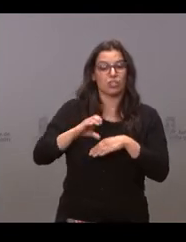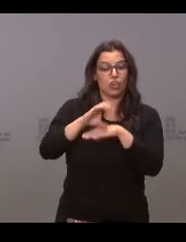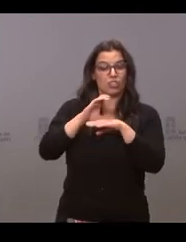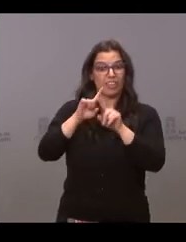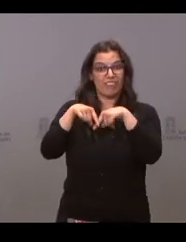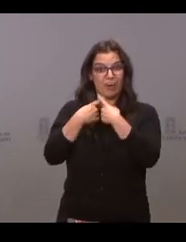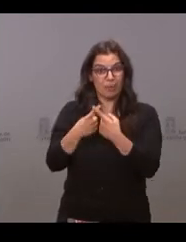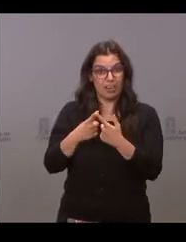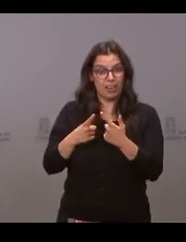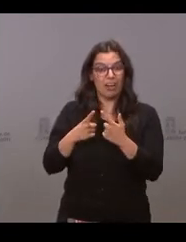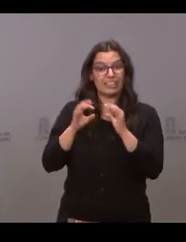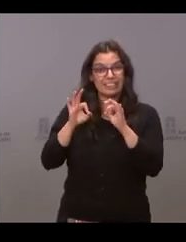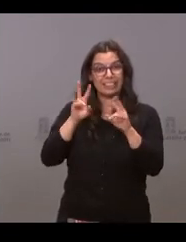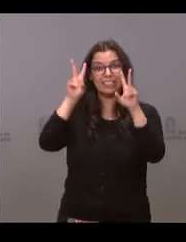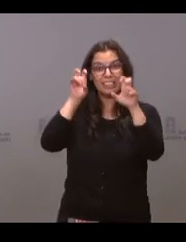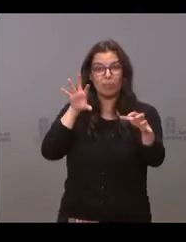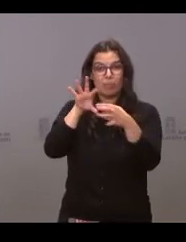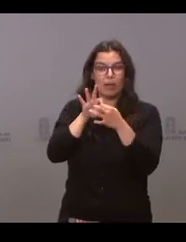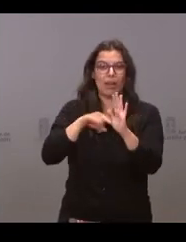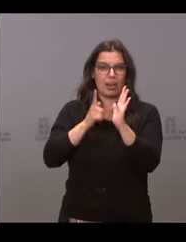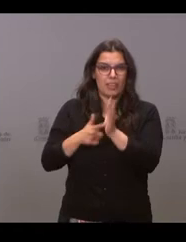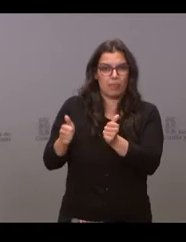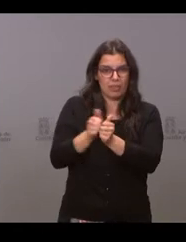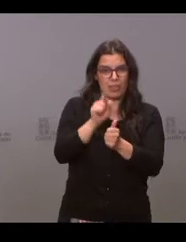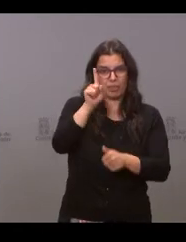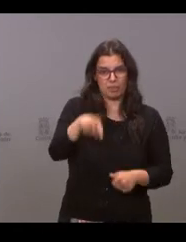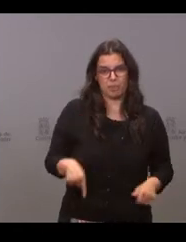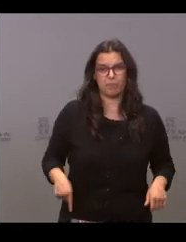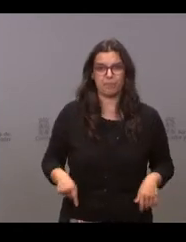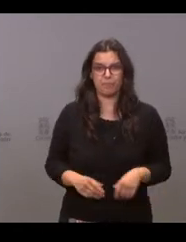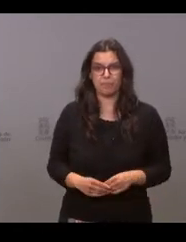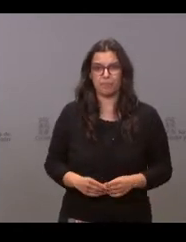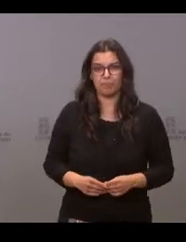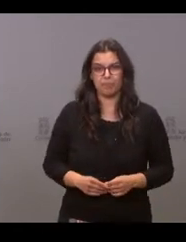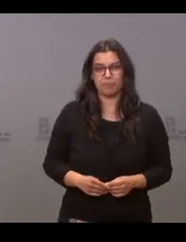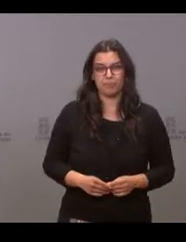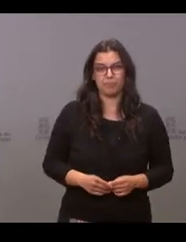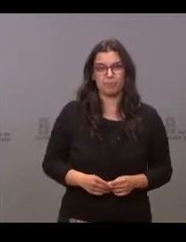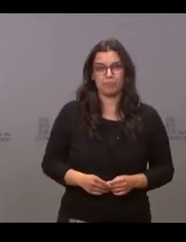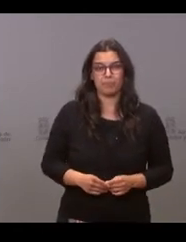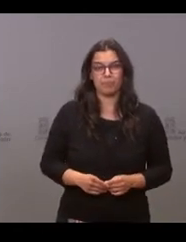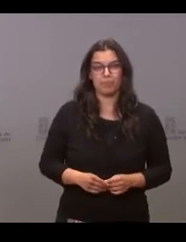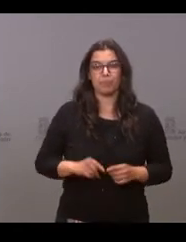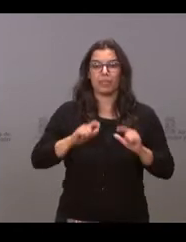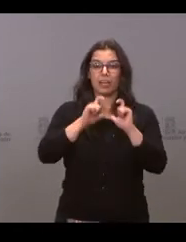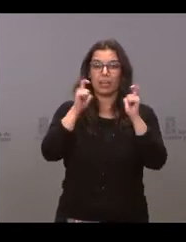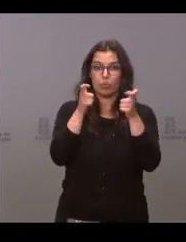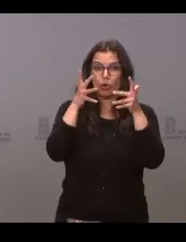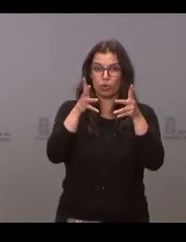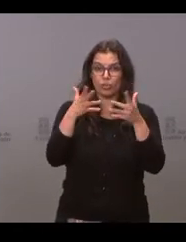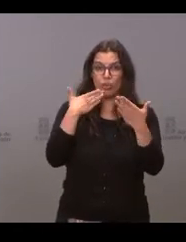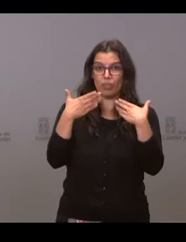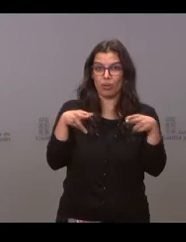todo lo que afecta a la ley de dependencia hemos planteado en la reunión del consejo del diálogo social